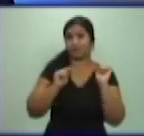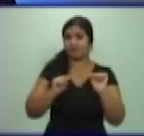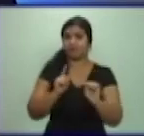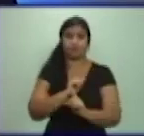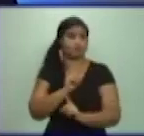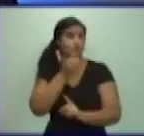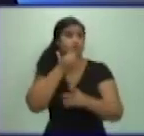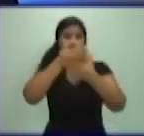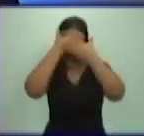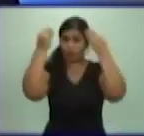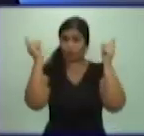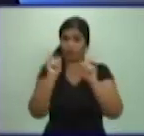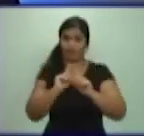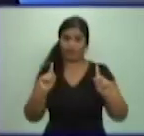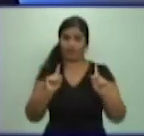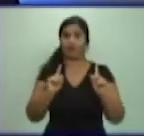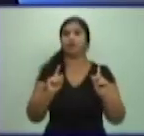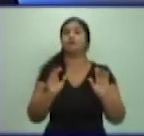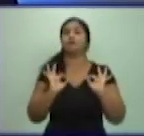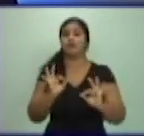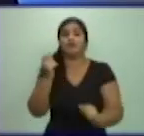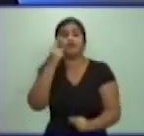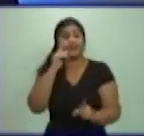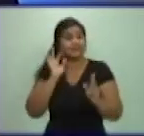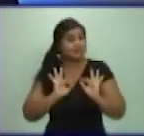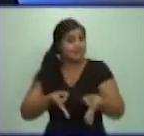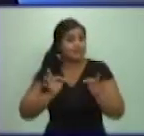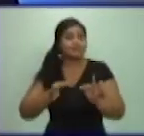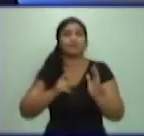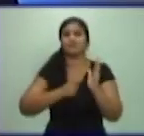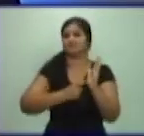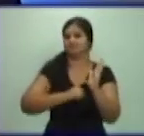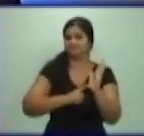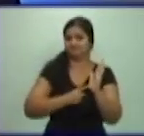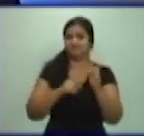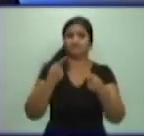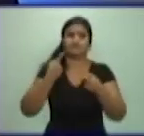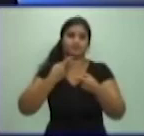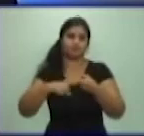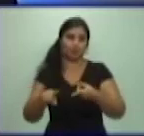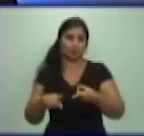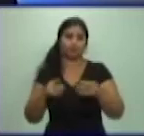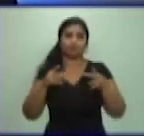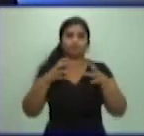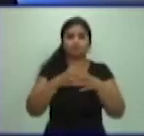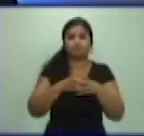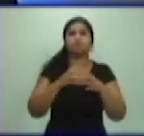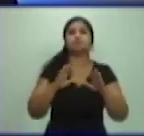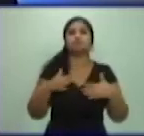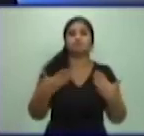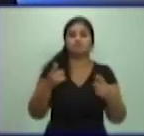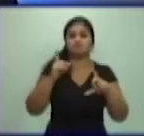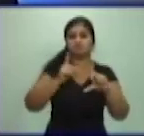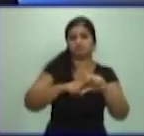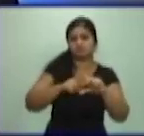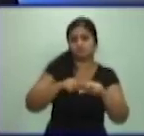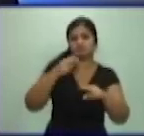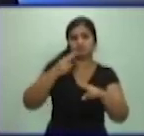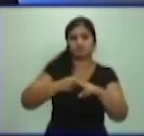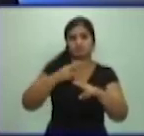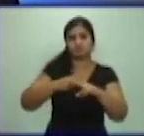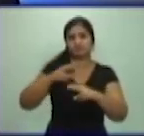Bueno, el otro bloque de la prueba es la gramática. En la gramática usted se enfrenta a variedad de ejercicios que